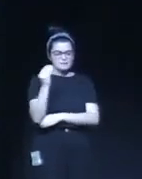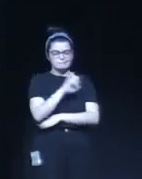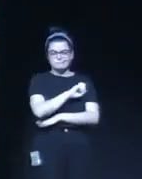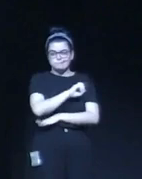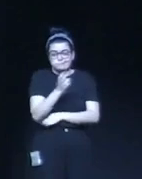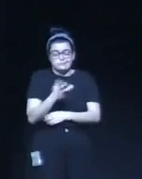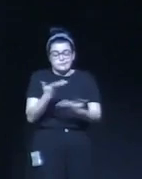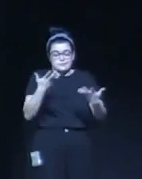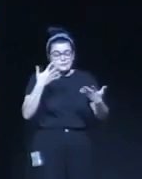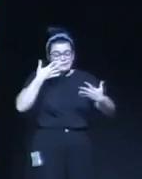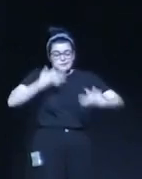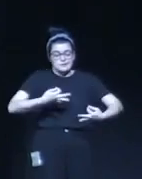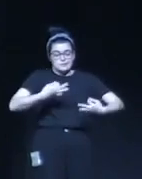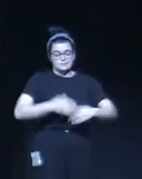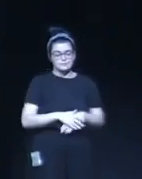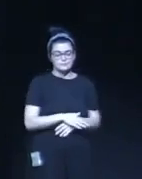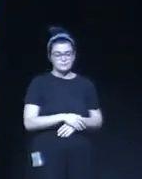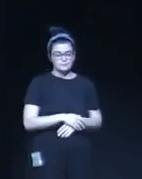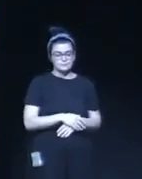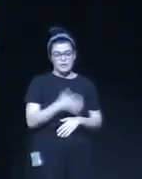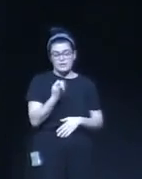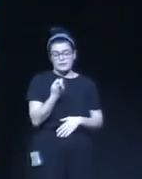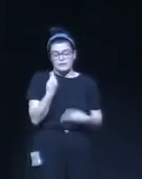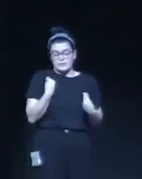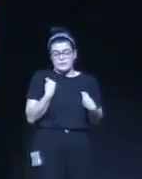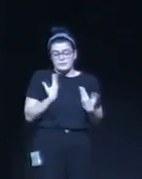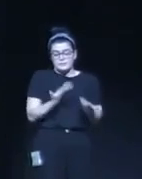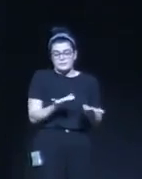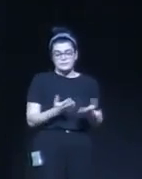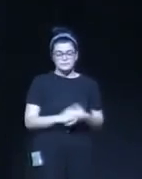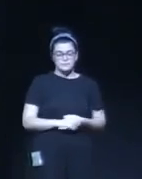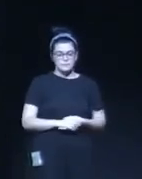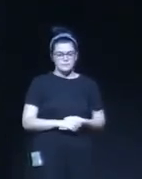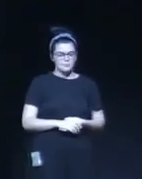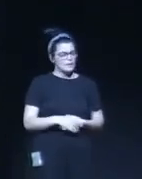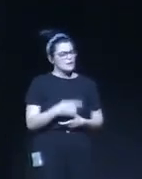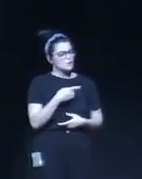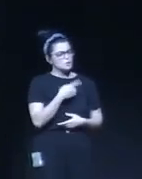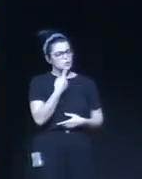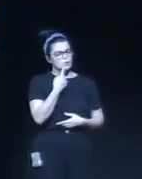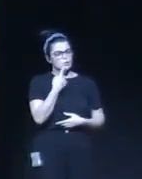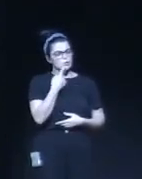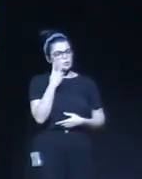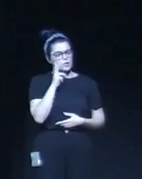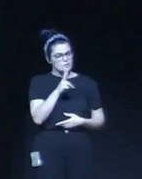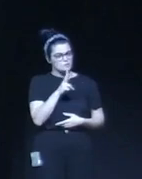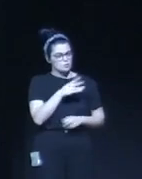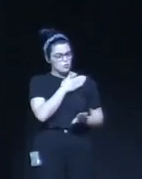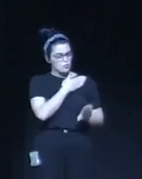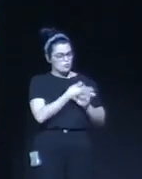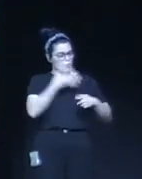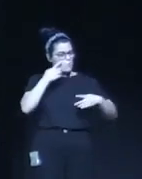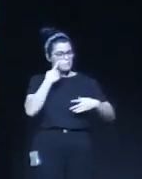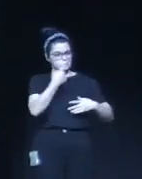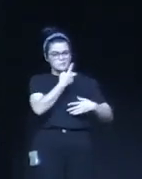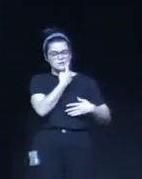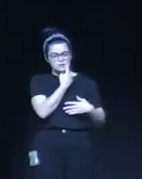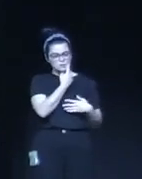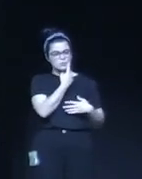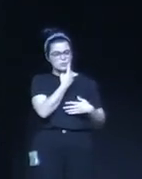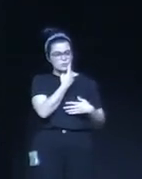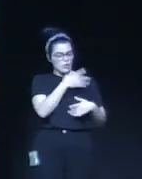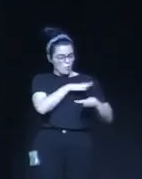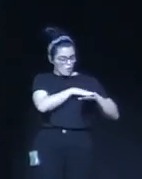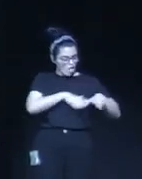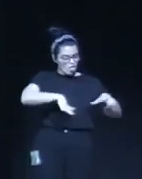y es lo que hay. Otro paisaje. Tenemos que vivir con ello. ¿Tú has visto, Begoña, cómo ha pasado de ser una